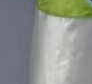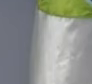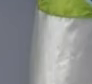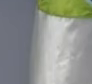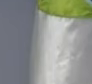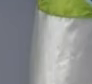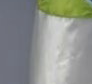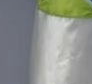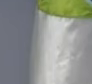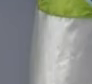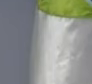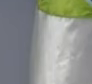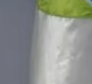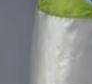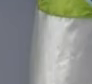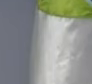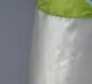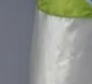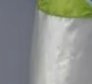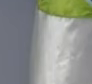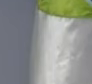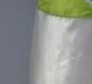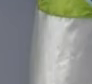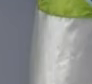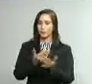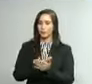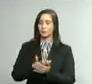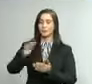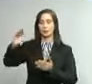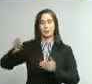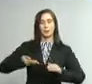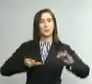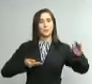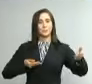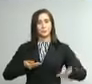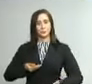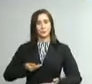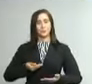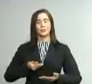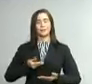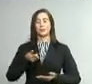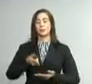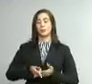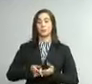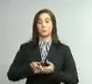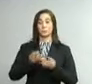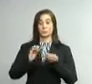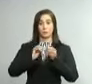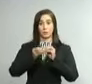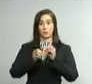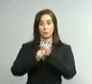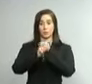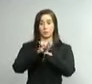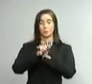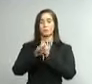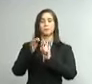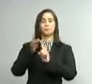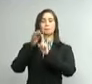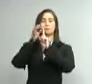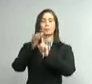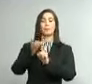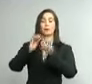Muy buenos días a todos, sean bienvenidos y bienvenidas a la emisión del Boletín Especial Número